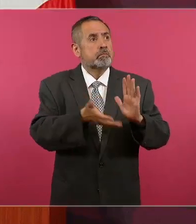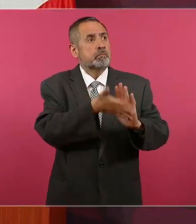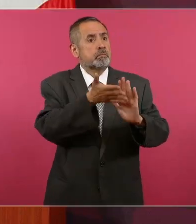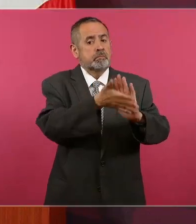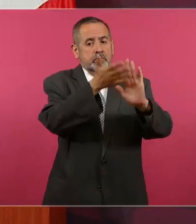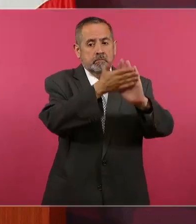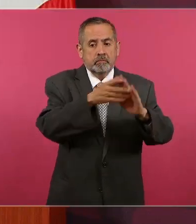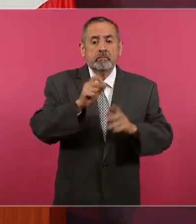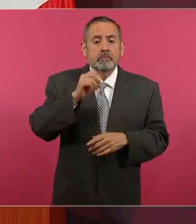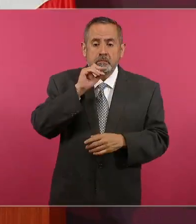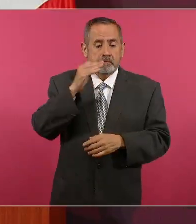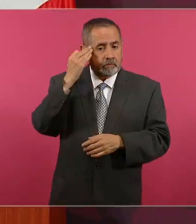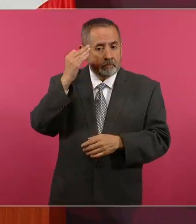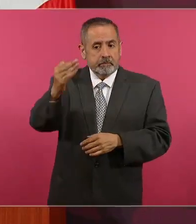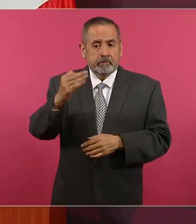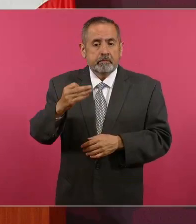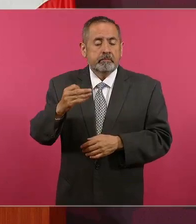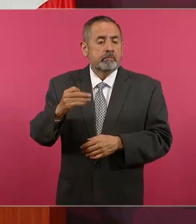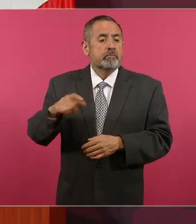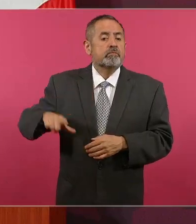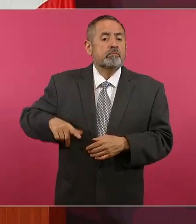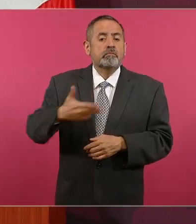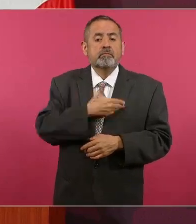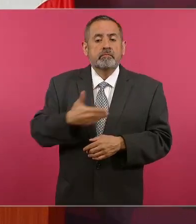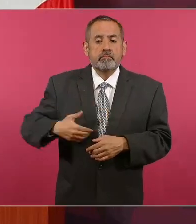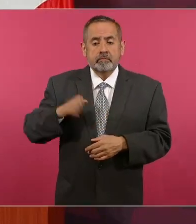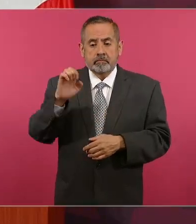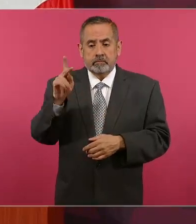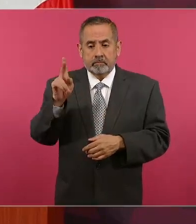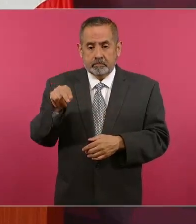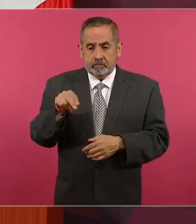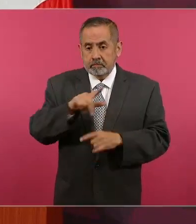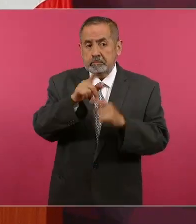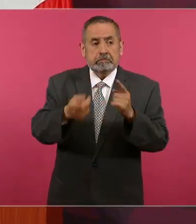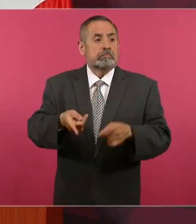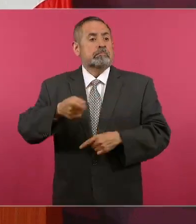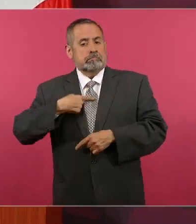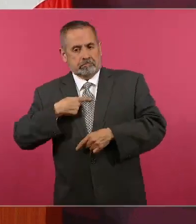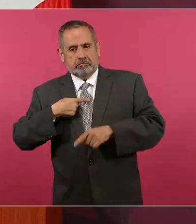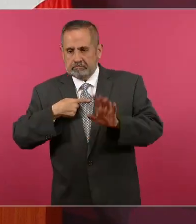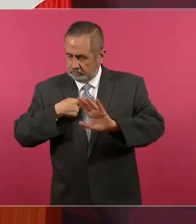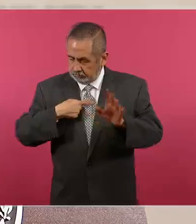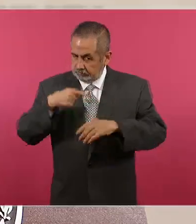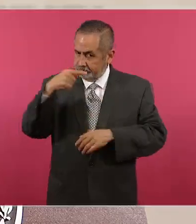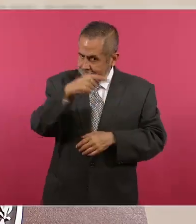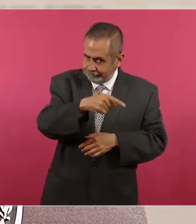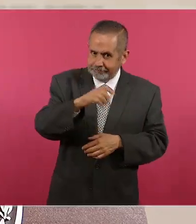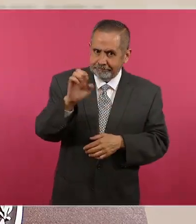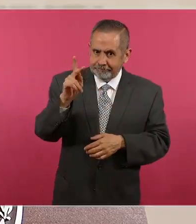del presidente Peña, que si no me echan la culpa a mí, ¿sabes?,